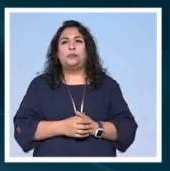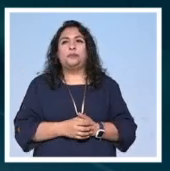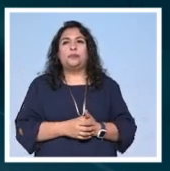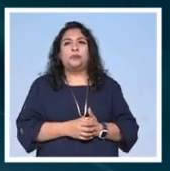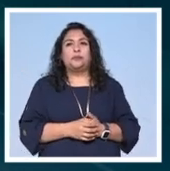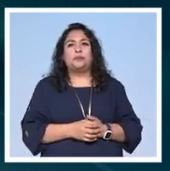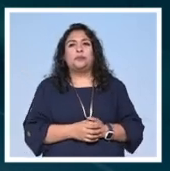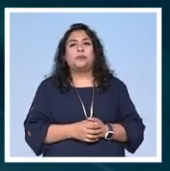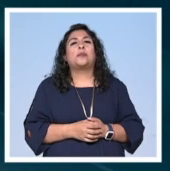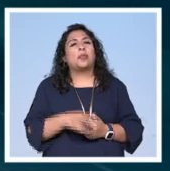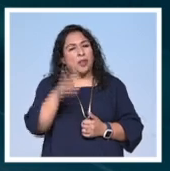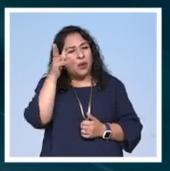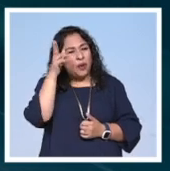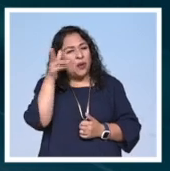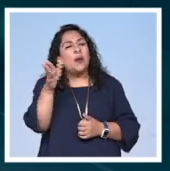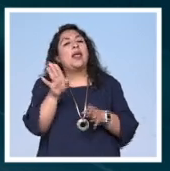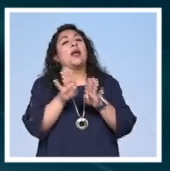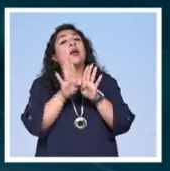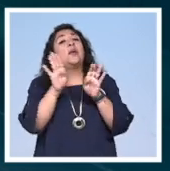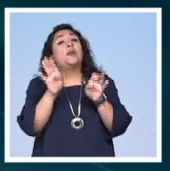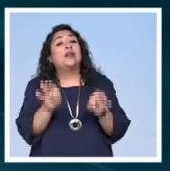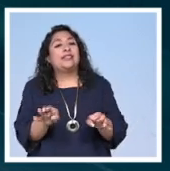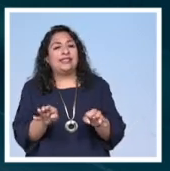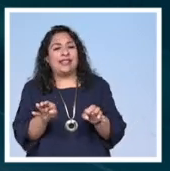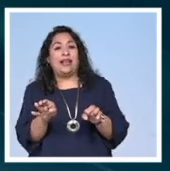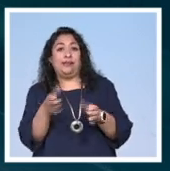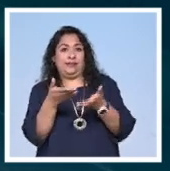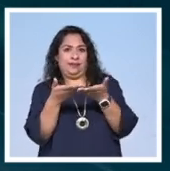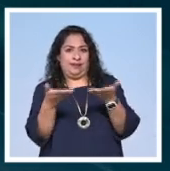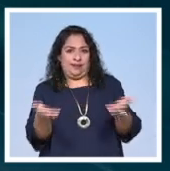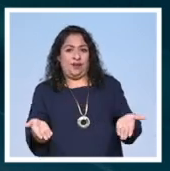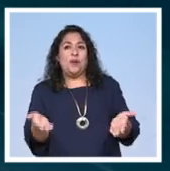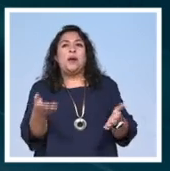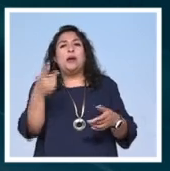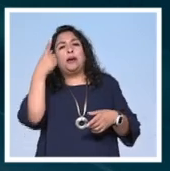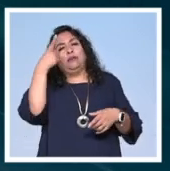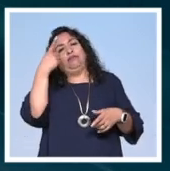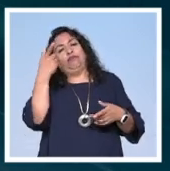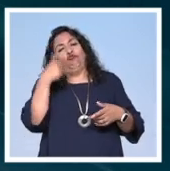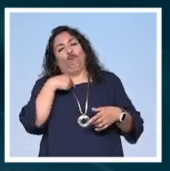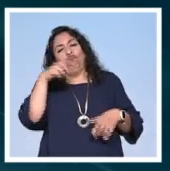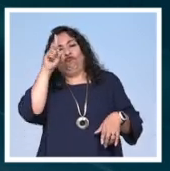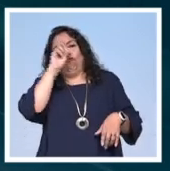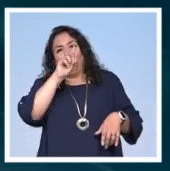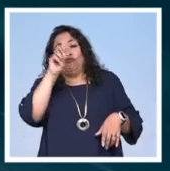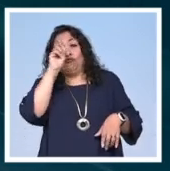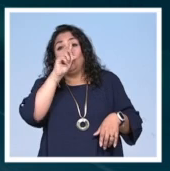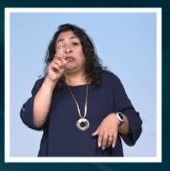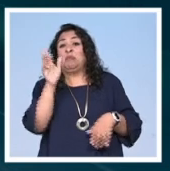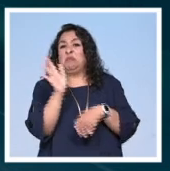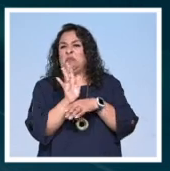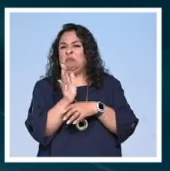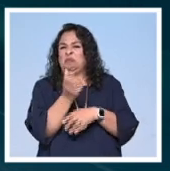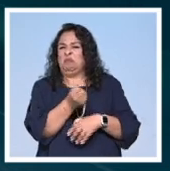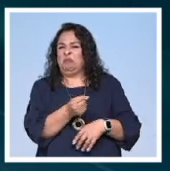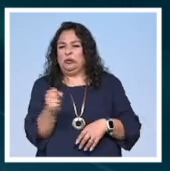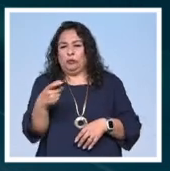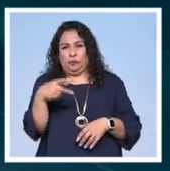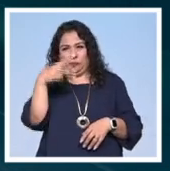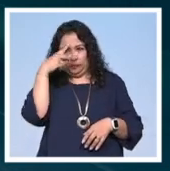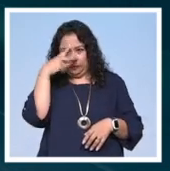adelante Hola Qué tal cómo están en esta ocasión para no variar voy a recomendar una muy buena película